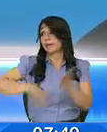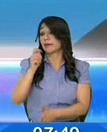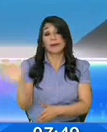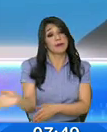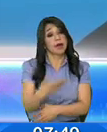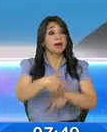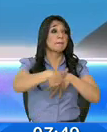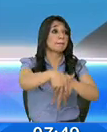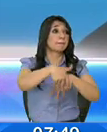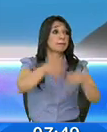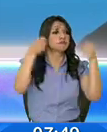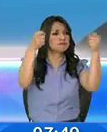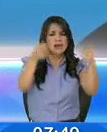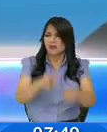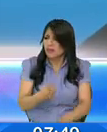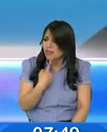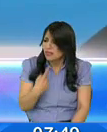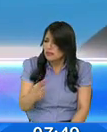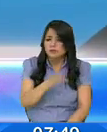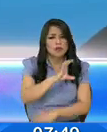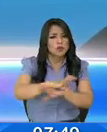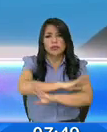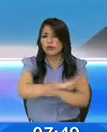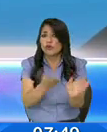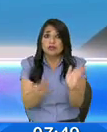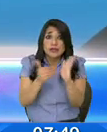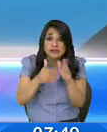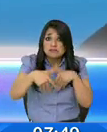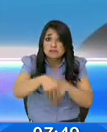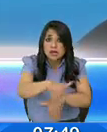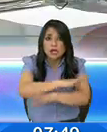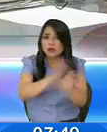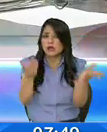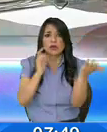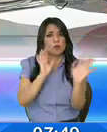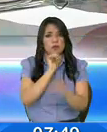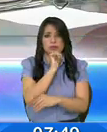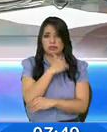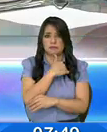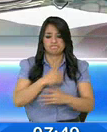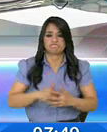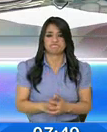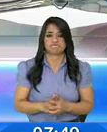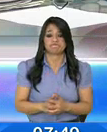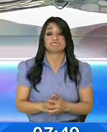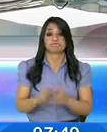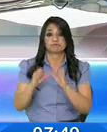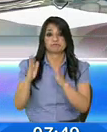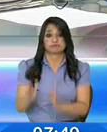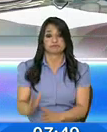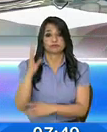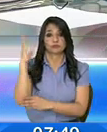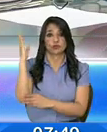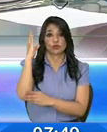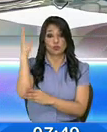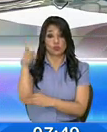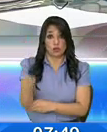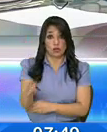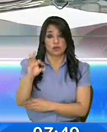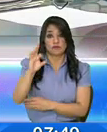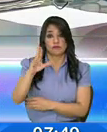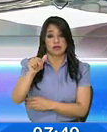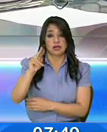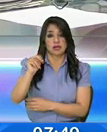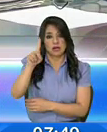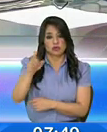vamos nuevamente al paro el país no resistió a caparrós señores el asambleísta del tungurahua de creo fernando